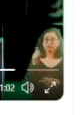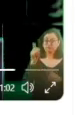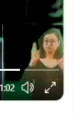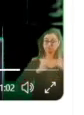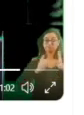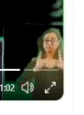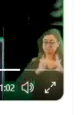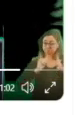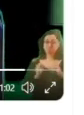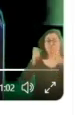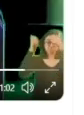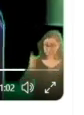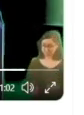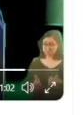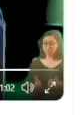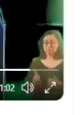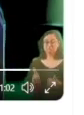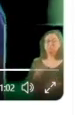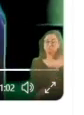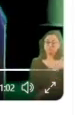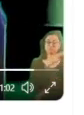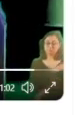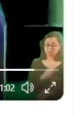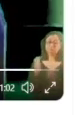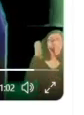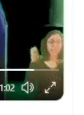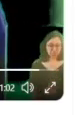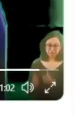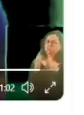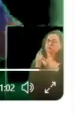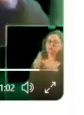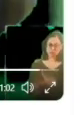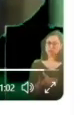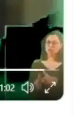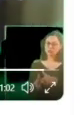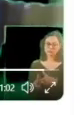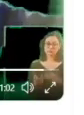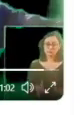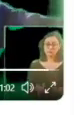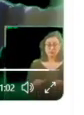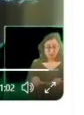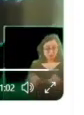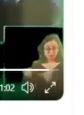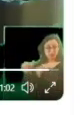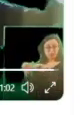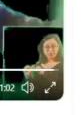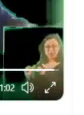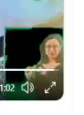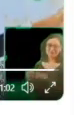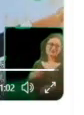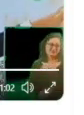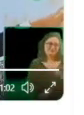el ejército y la Guardia Nacional, porque si no, se convierte en terreno